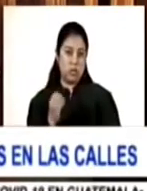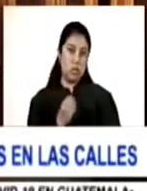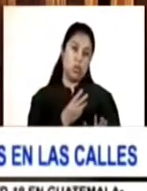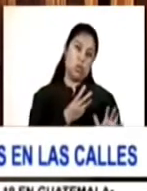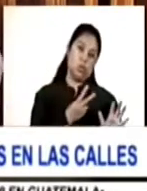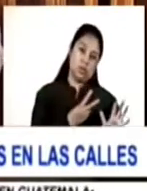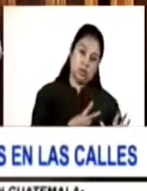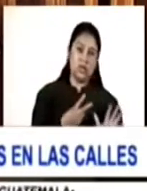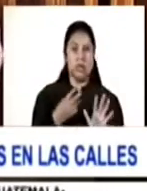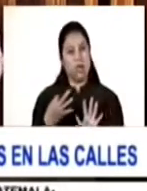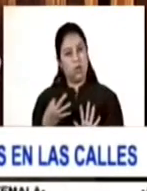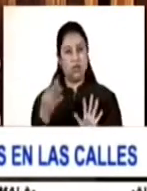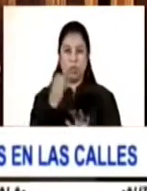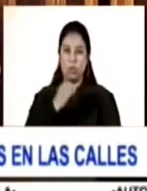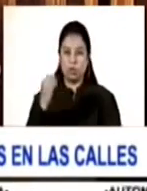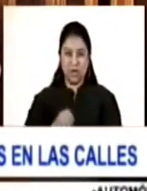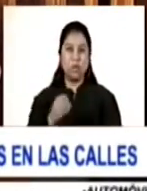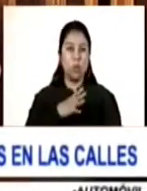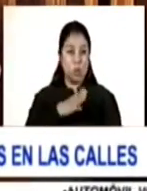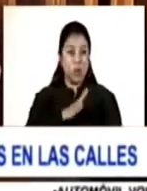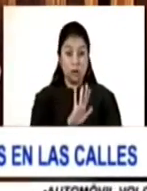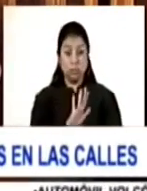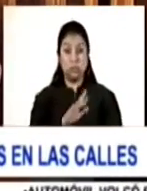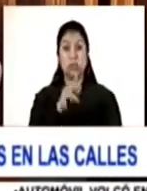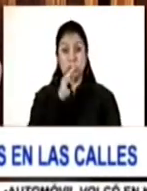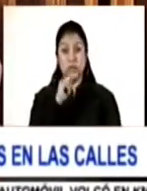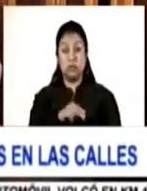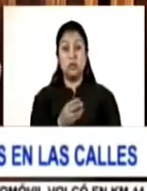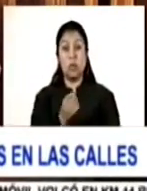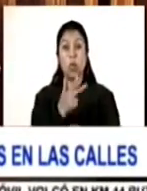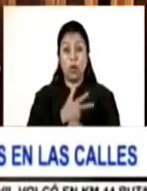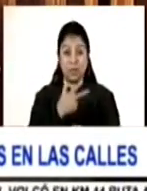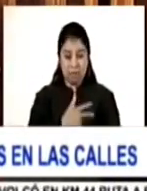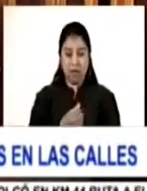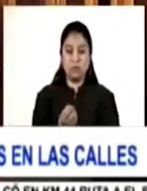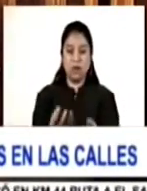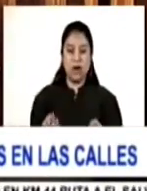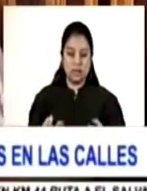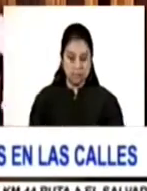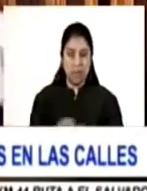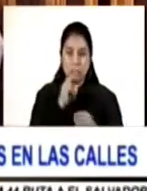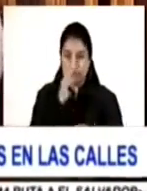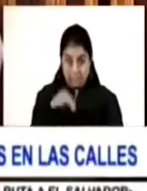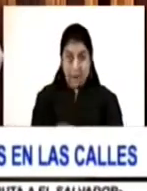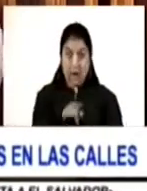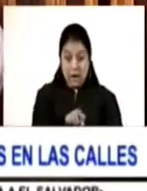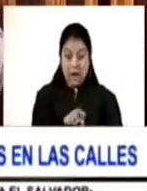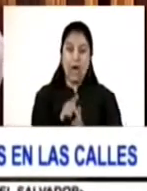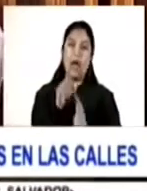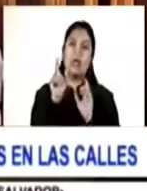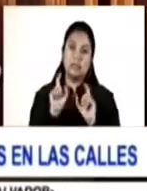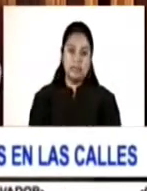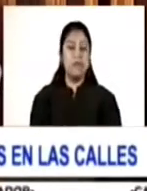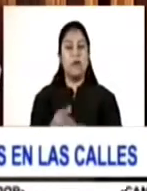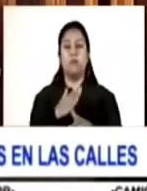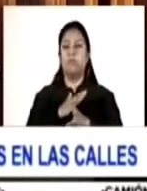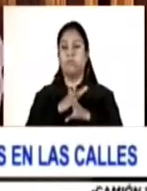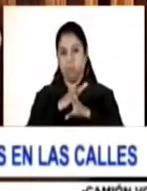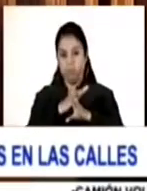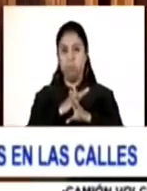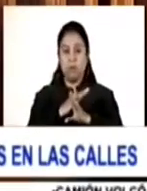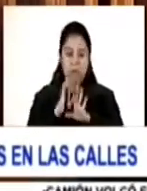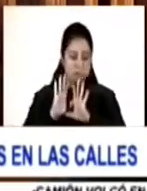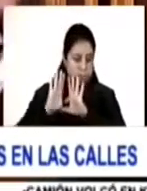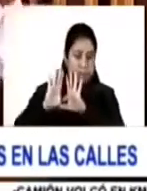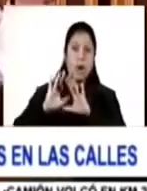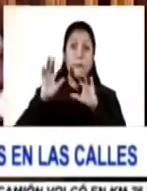74-78% de casos que tenemos en esta región compuesta por Guatemala, Zacatepeques y Chimaltenango, lo logremos contener y lo logremos